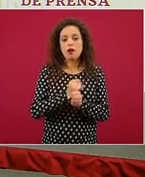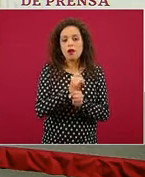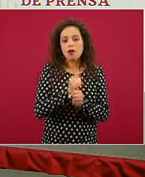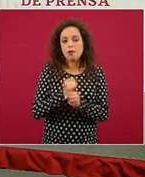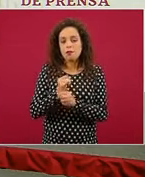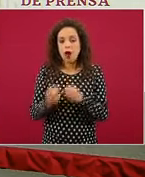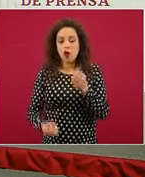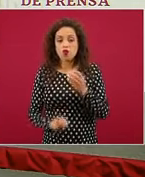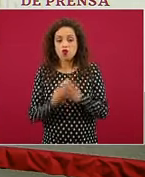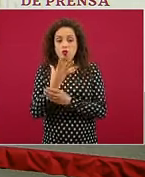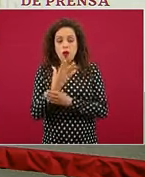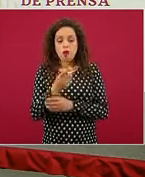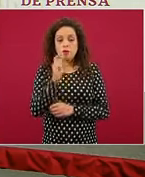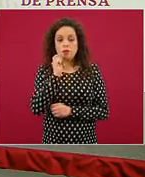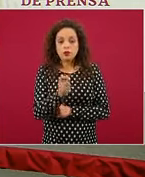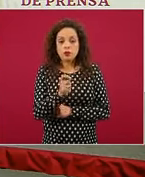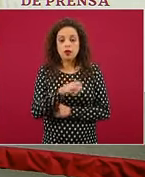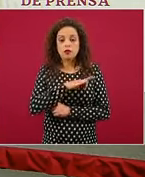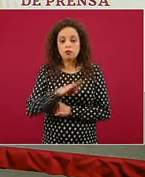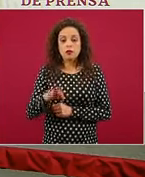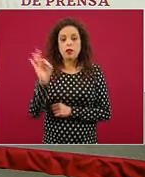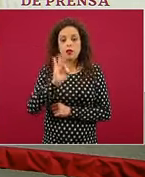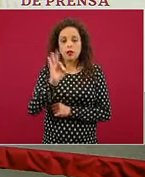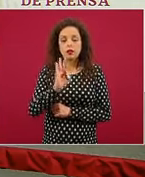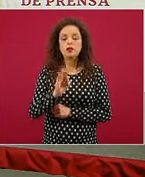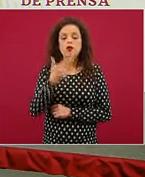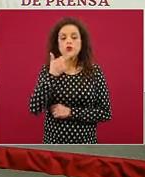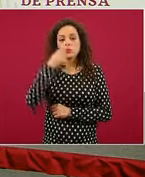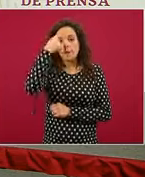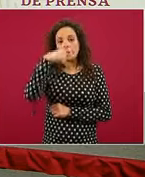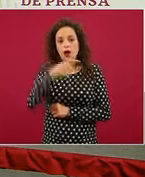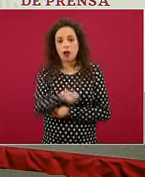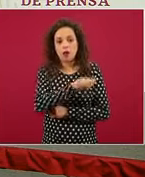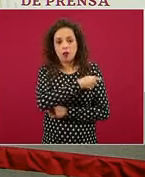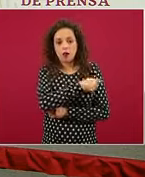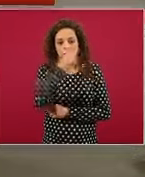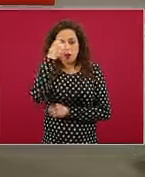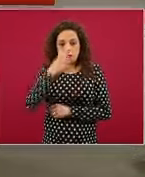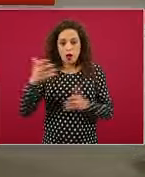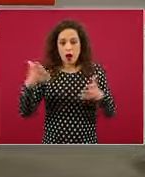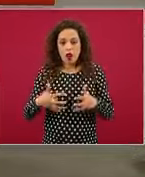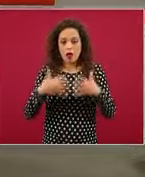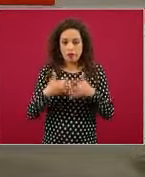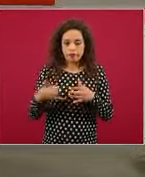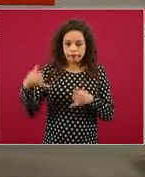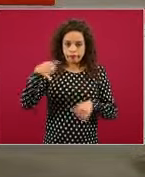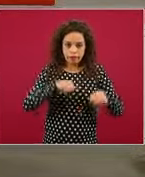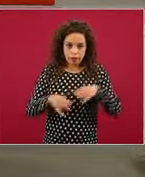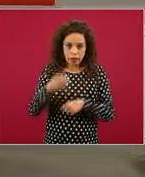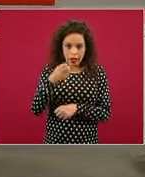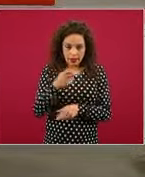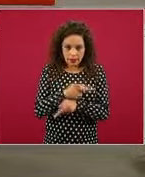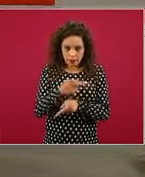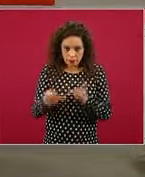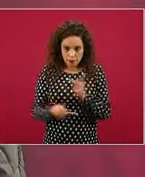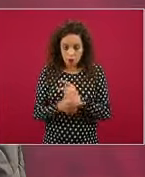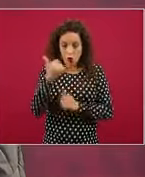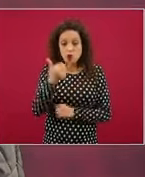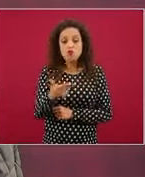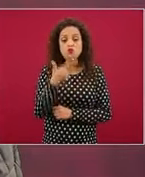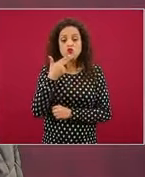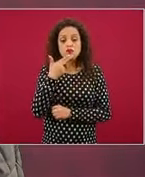nuevos productos candidatos a ser vacunas, de la fabricación de estos productos y del uso y de